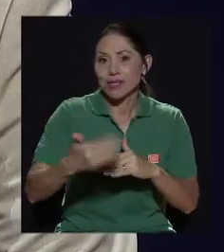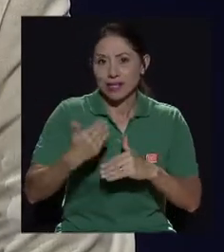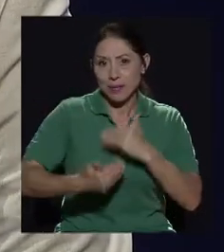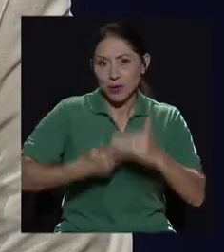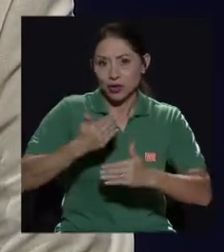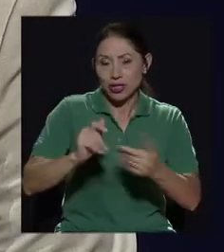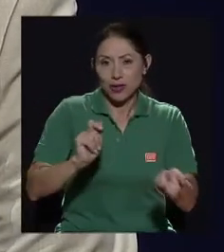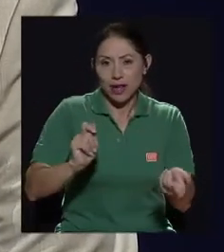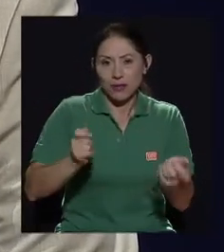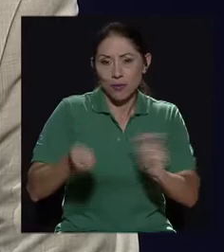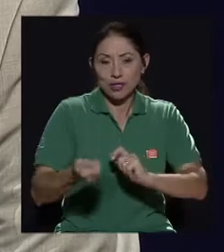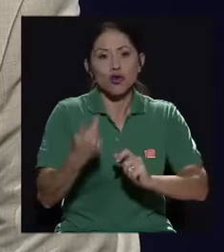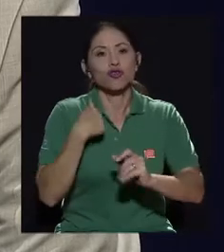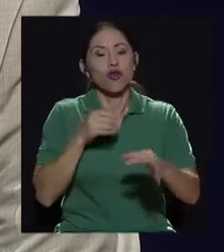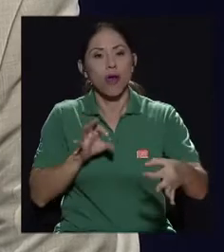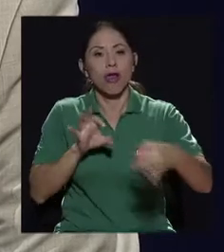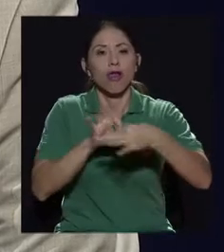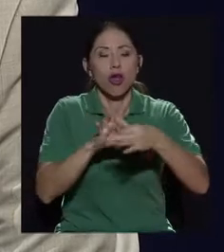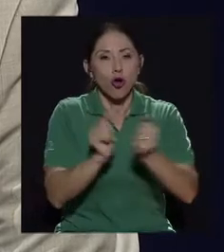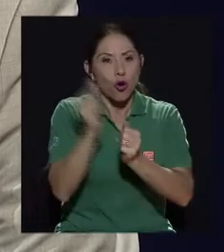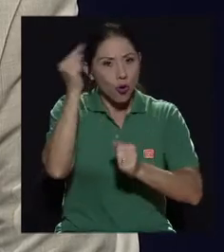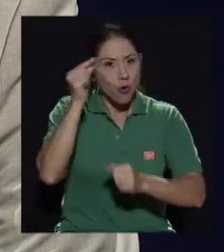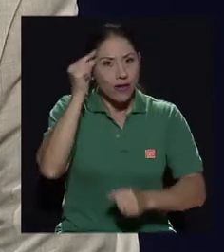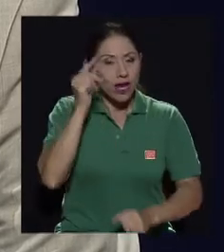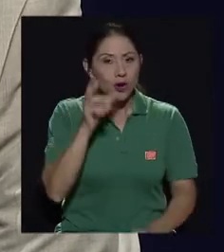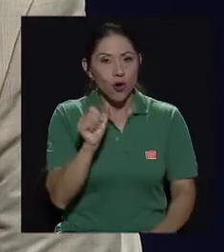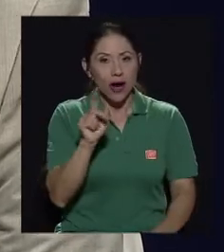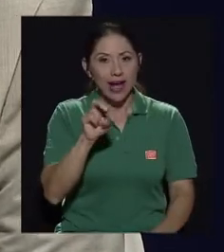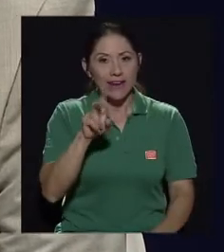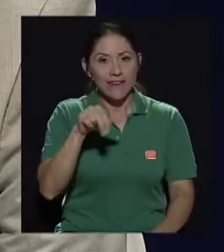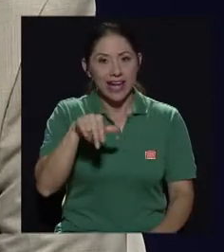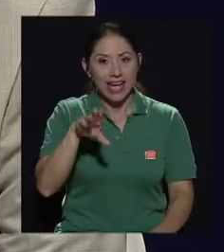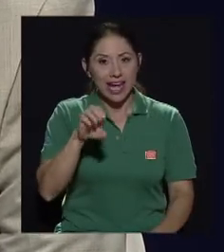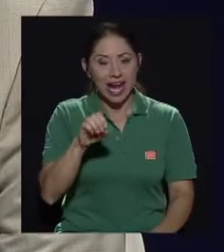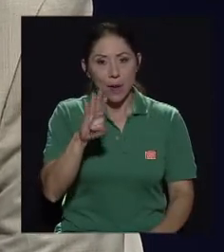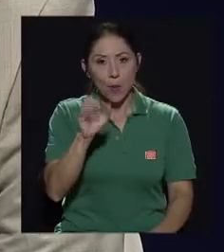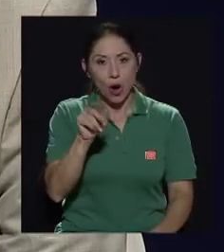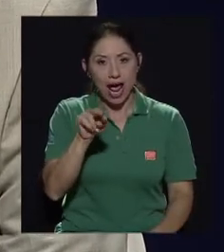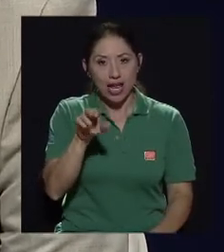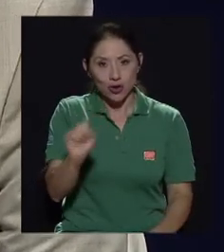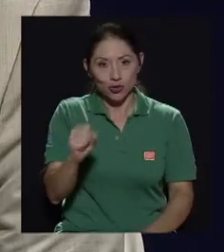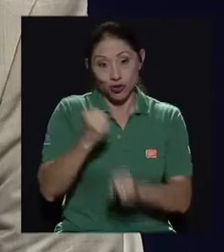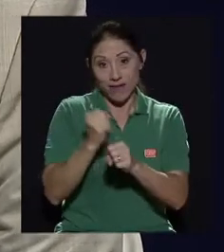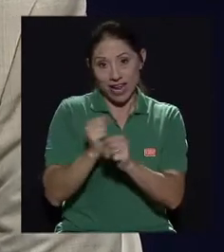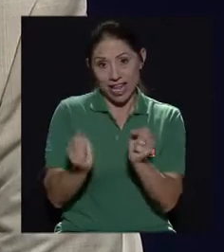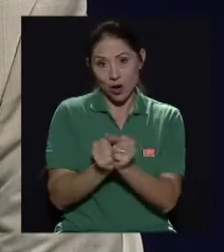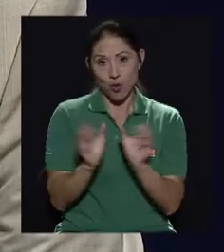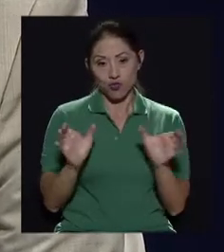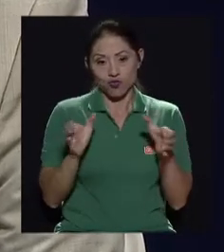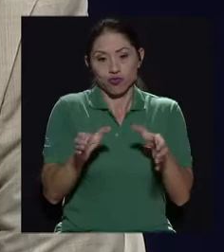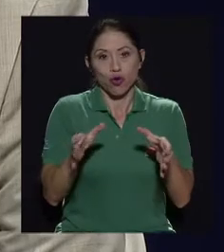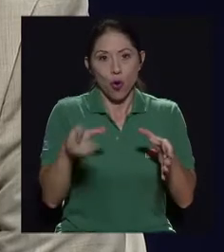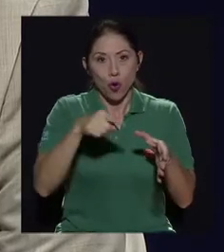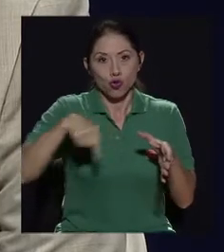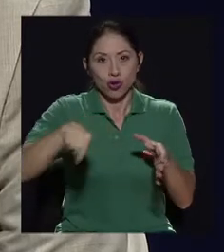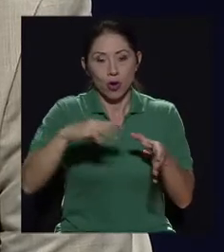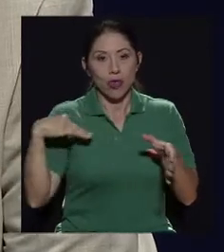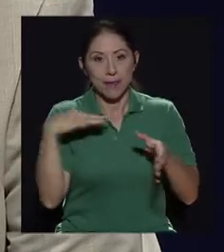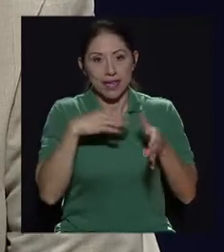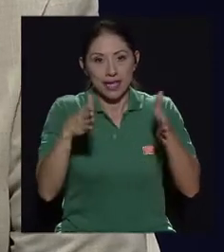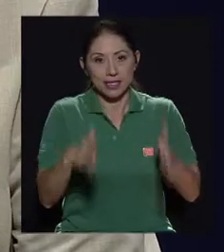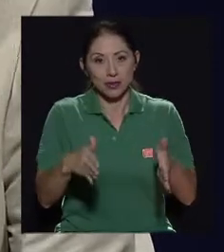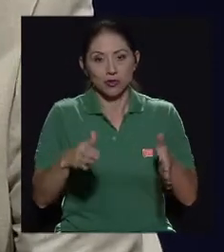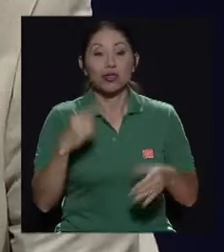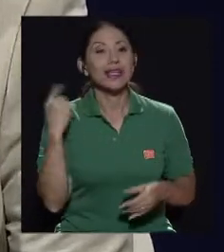transformación tuvo una vinculación con el gobierno enrique bolaño donde me tocó trabajar con su consejo de ministros- verdad es que